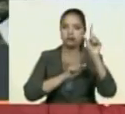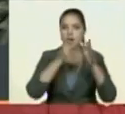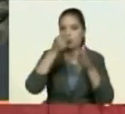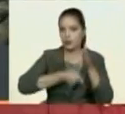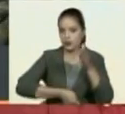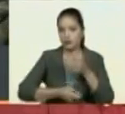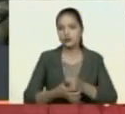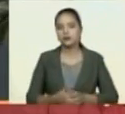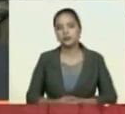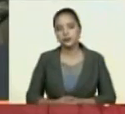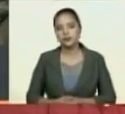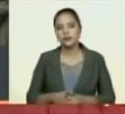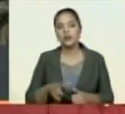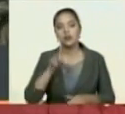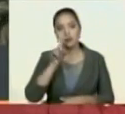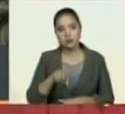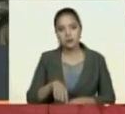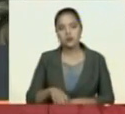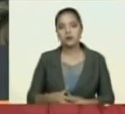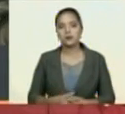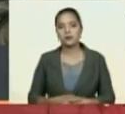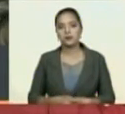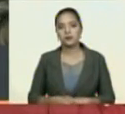pirotécnicos. Así como también